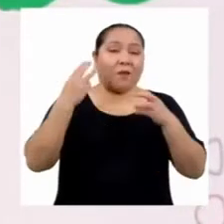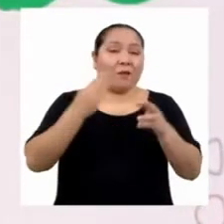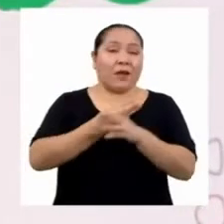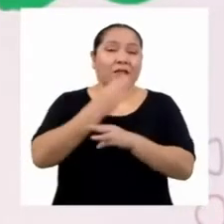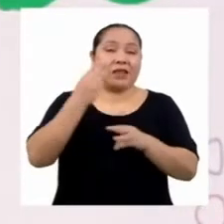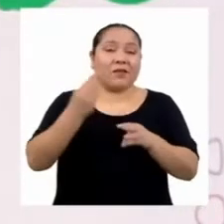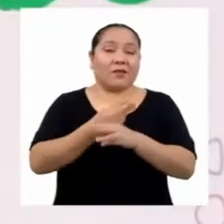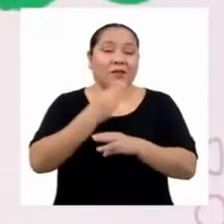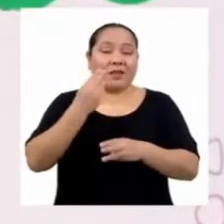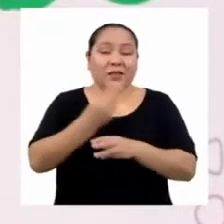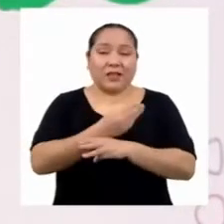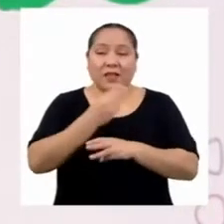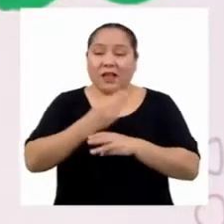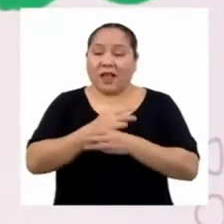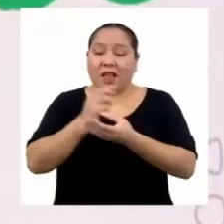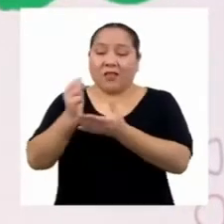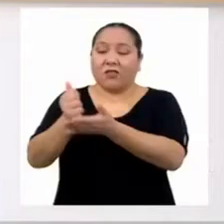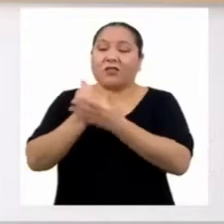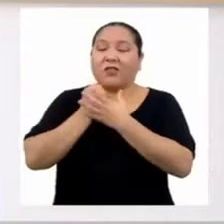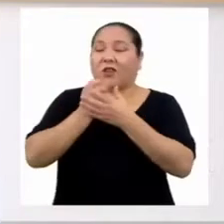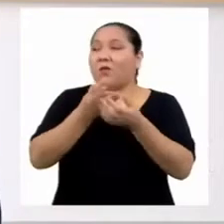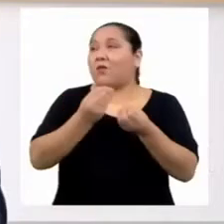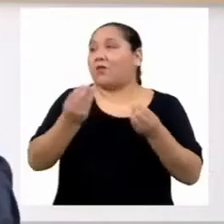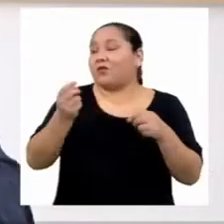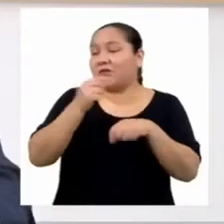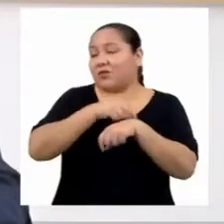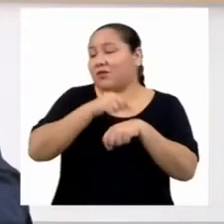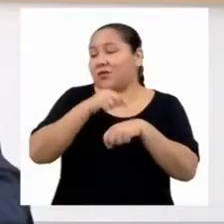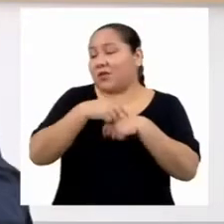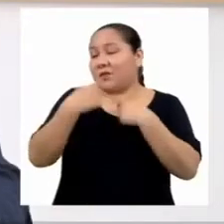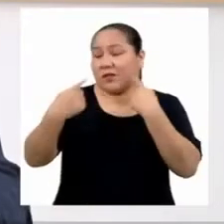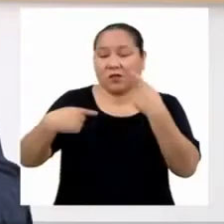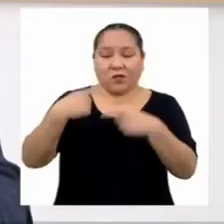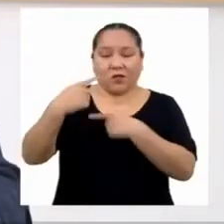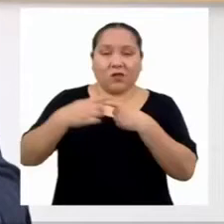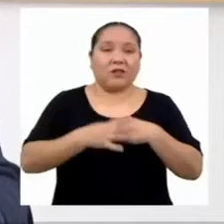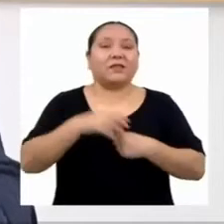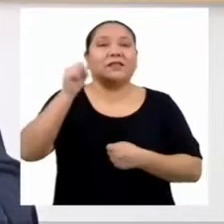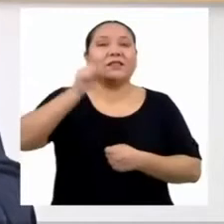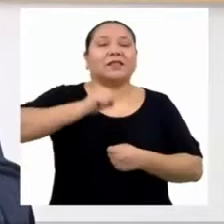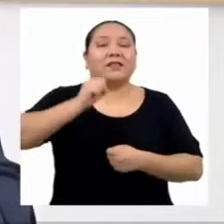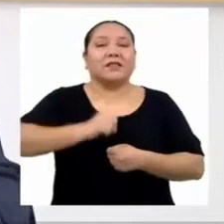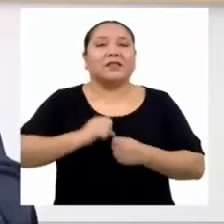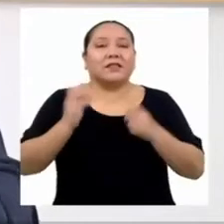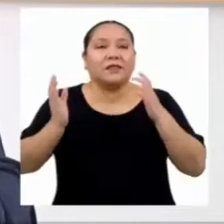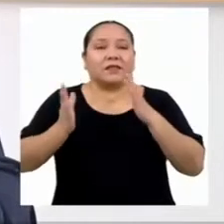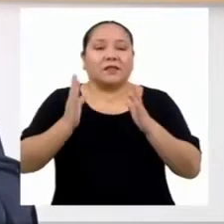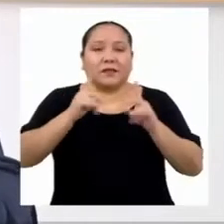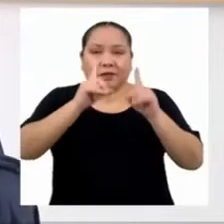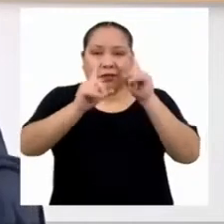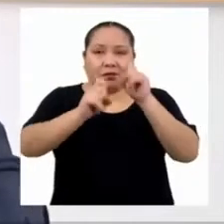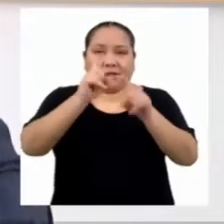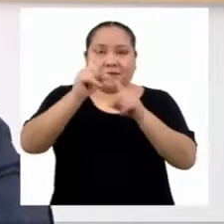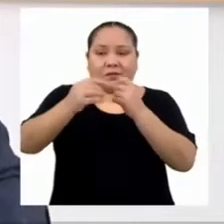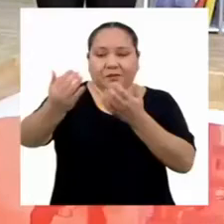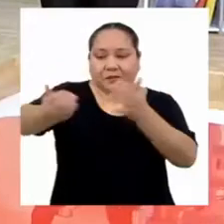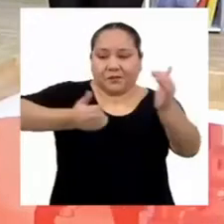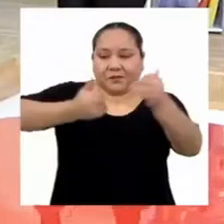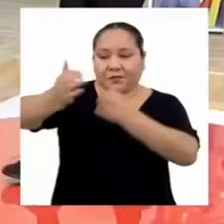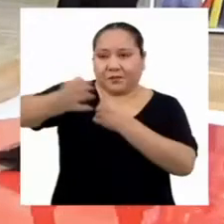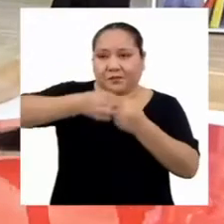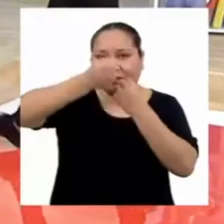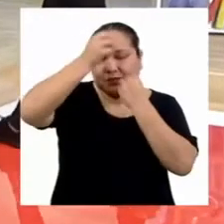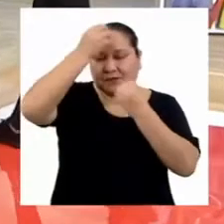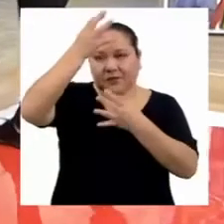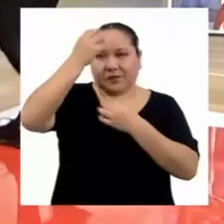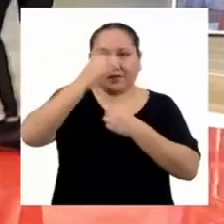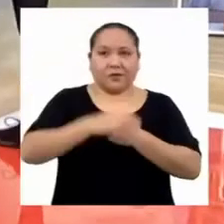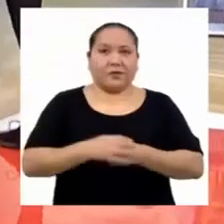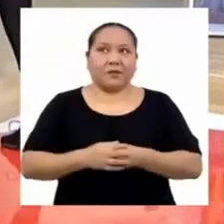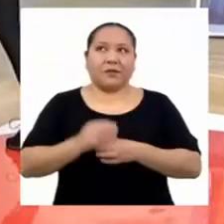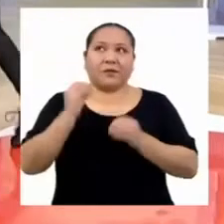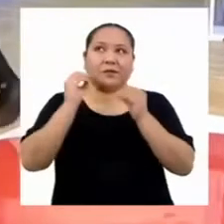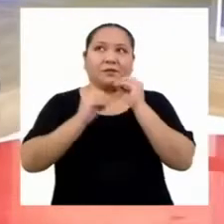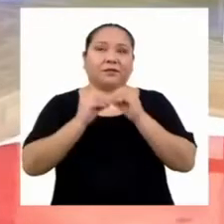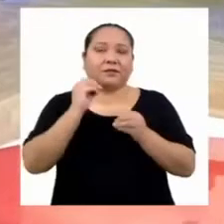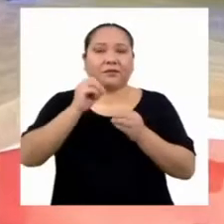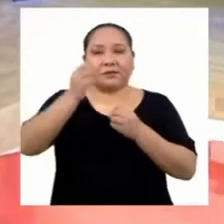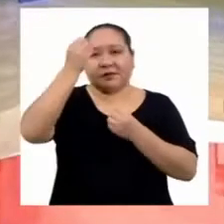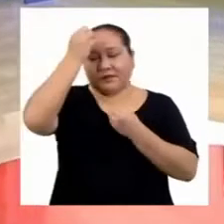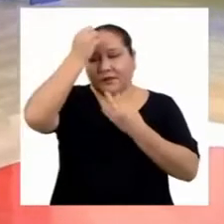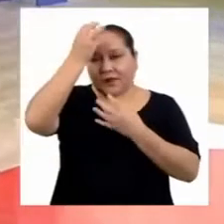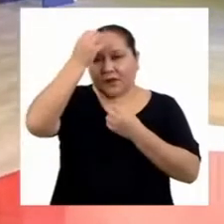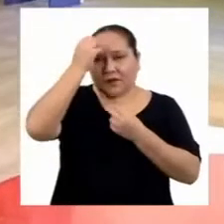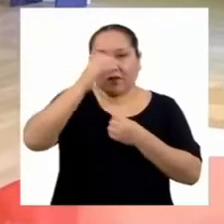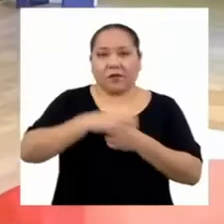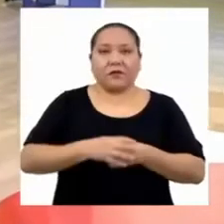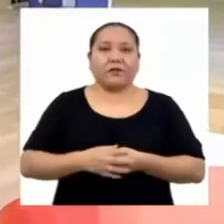ayudarnos en muchas situaciones cotidianas. Así es. Hoy nos toca elaborar encuestas y recopilar datos. Para generar información sobre